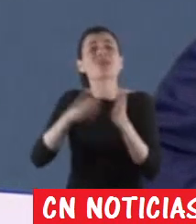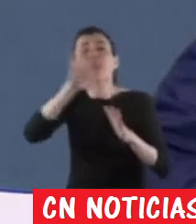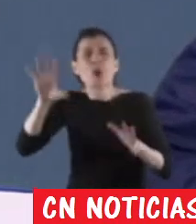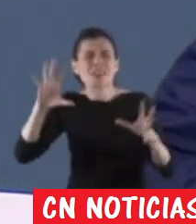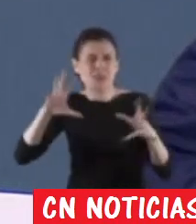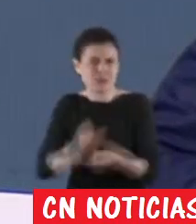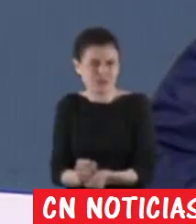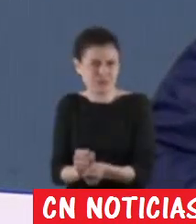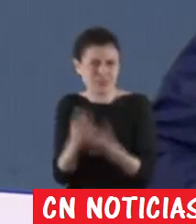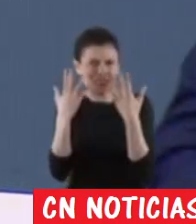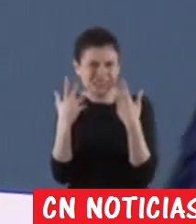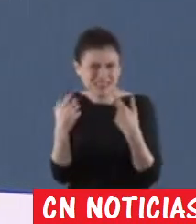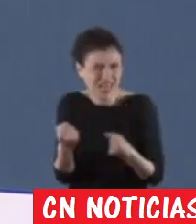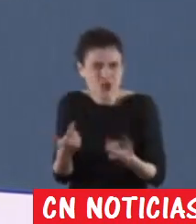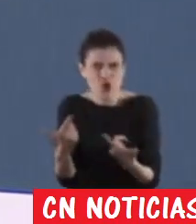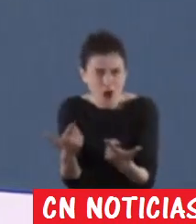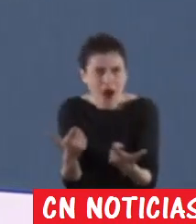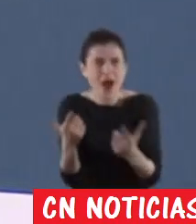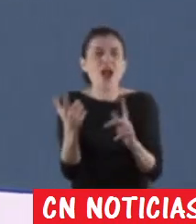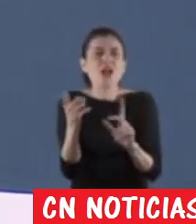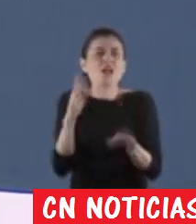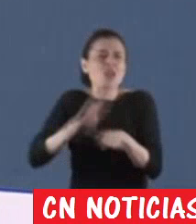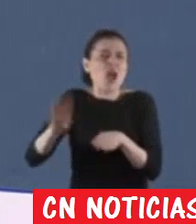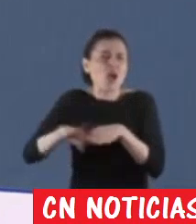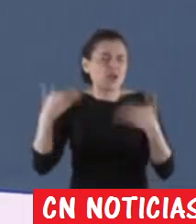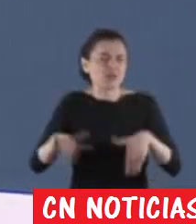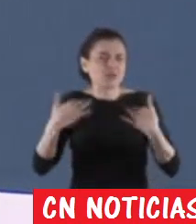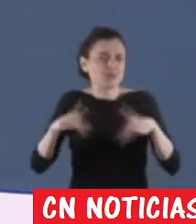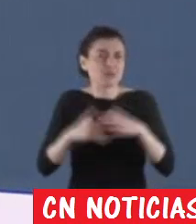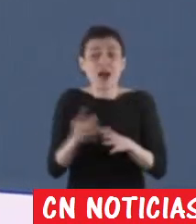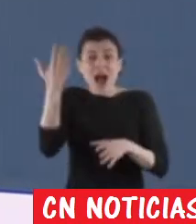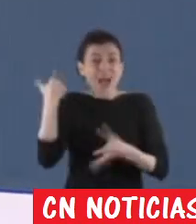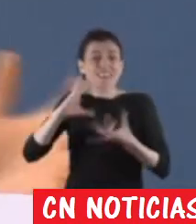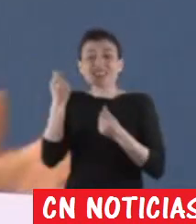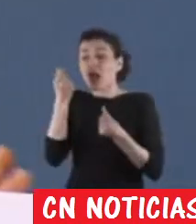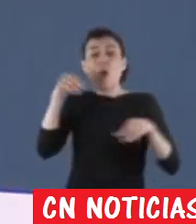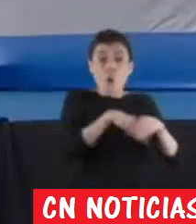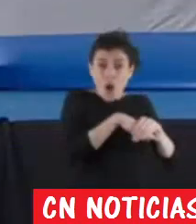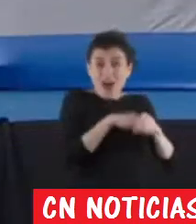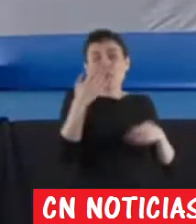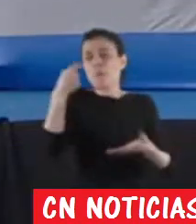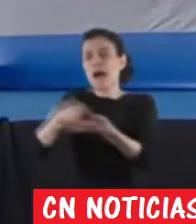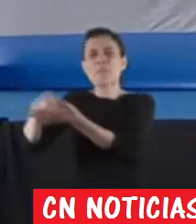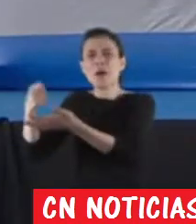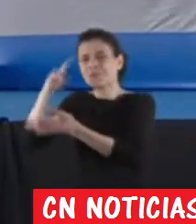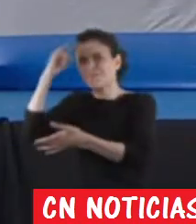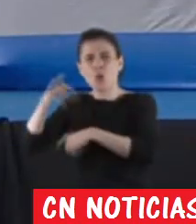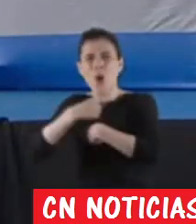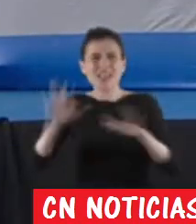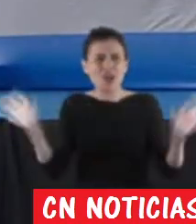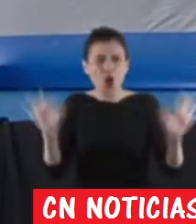principal tenedor del ELIC y títulos públicos nacionales. Para eso se usaba el recurso del Banco de la Provincia.